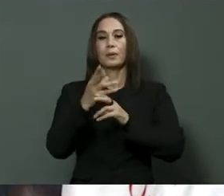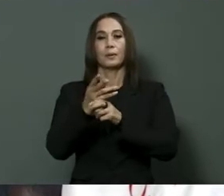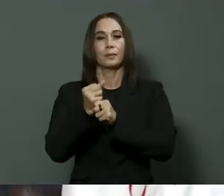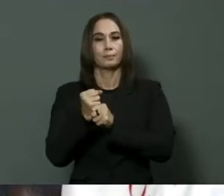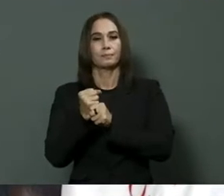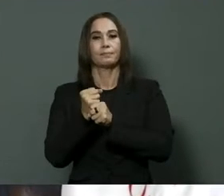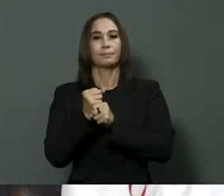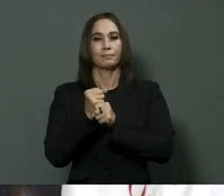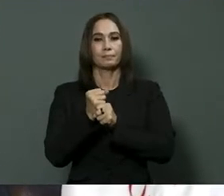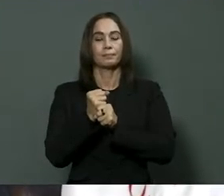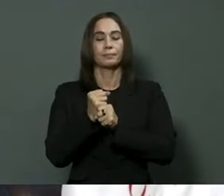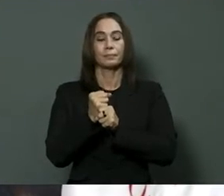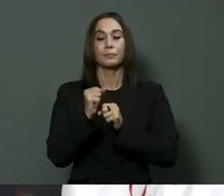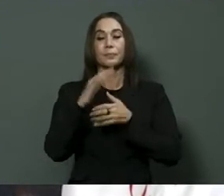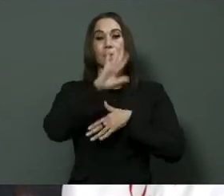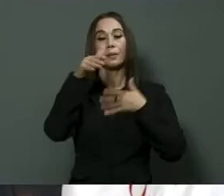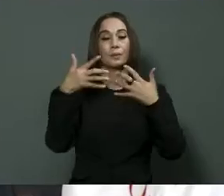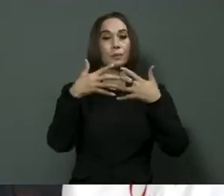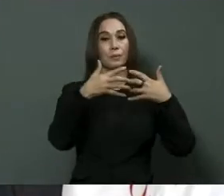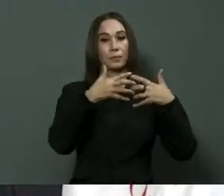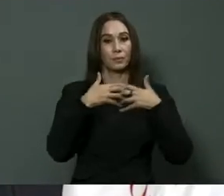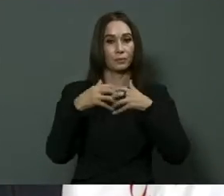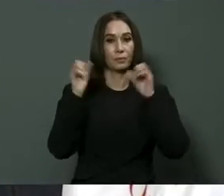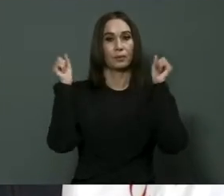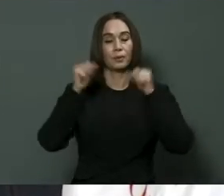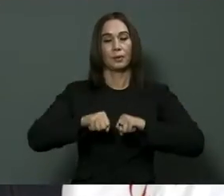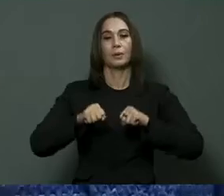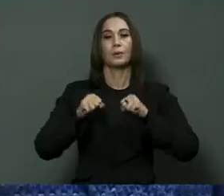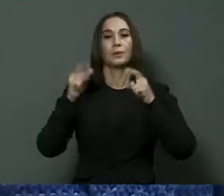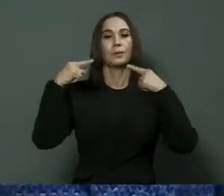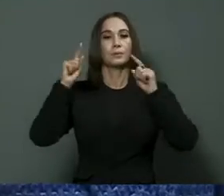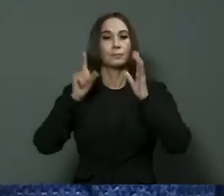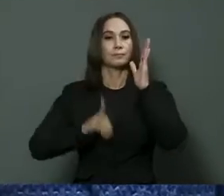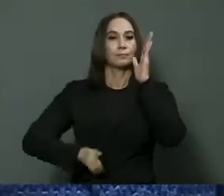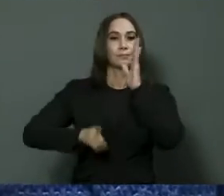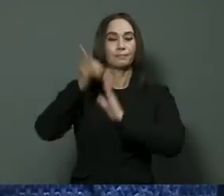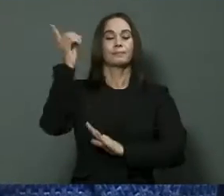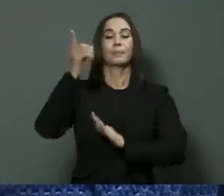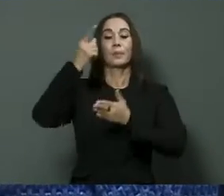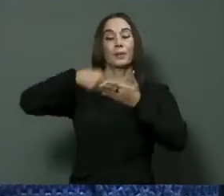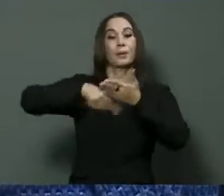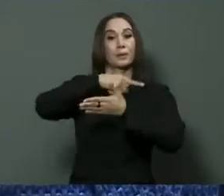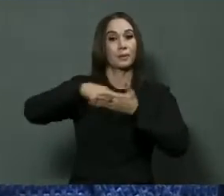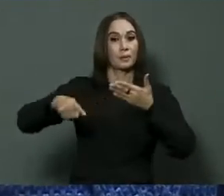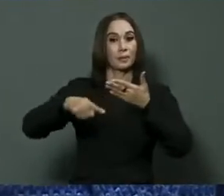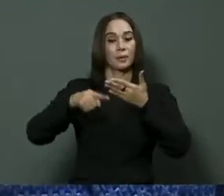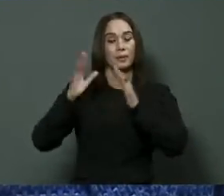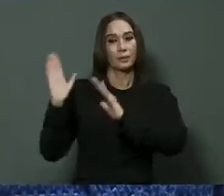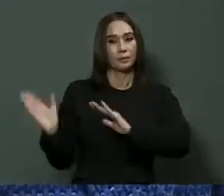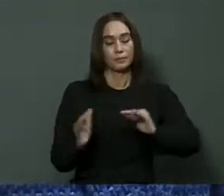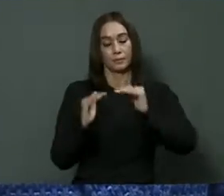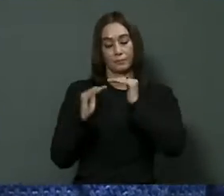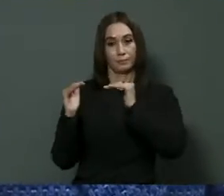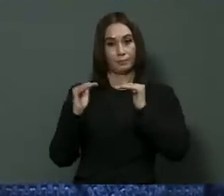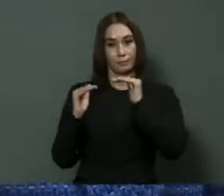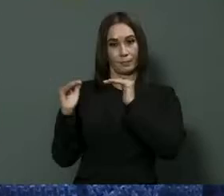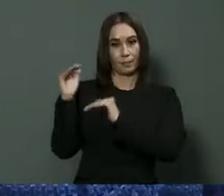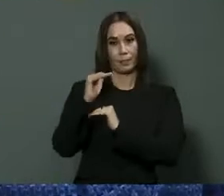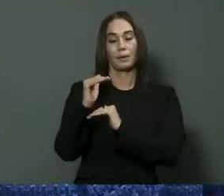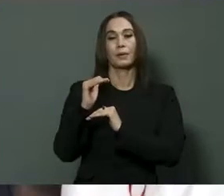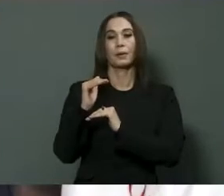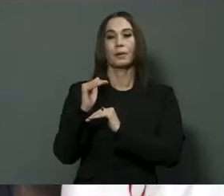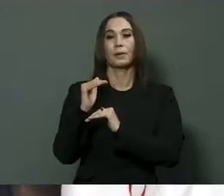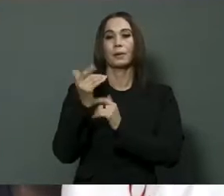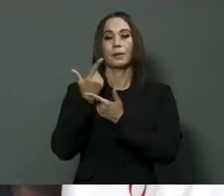represión, y que juntos alcancemos el desarrollo que erradique la marginación, la desigualdad y